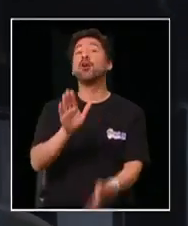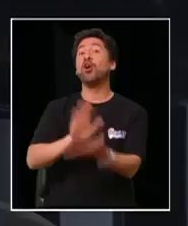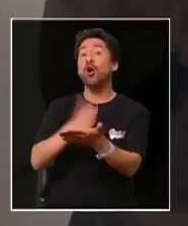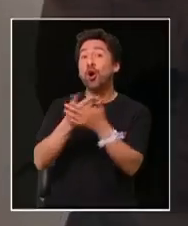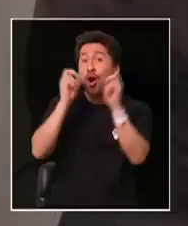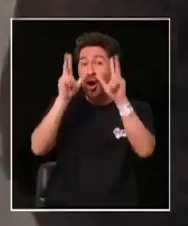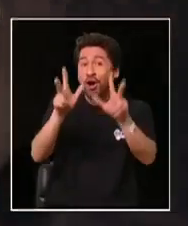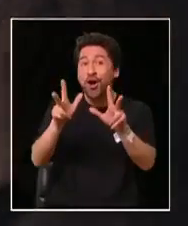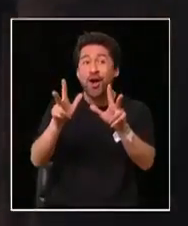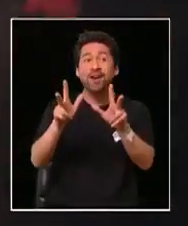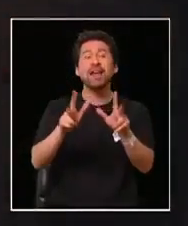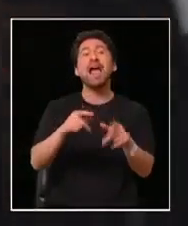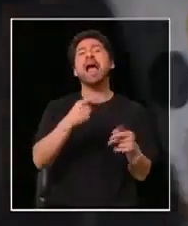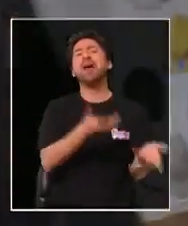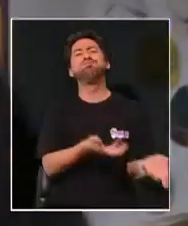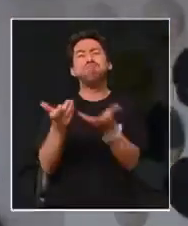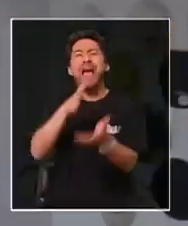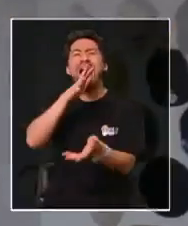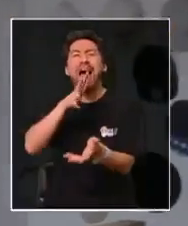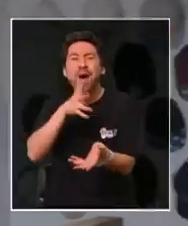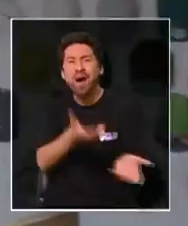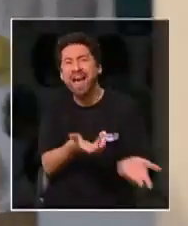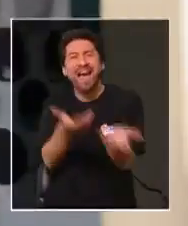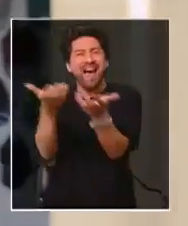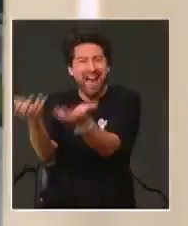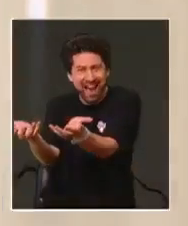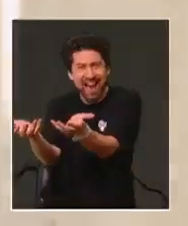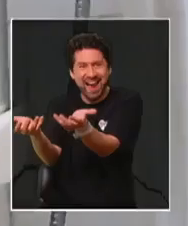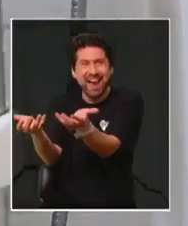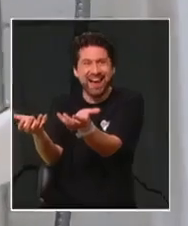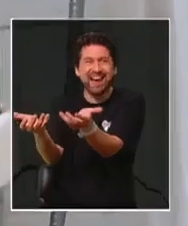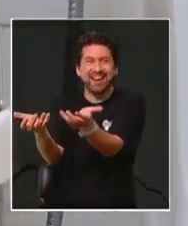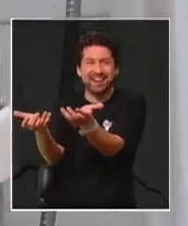cocios al agua agua